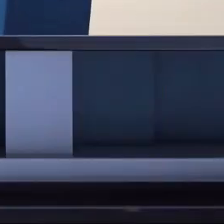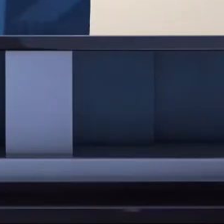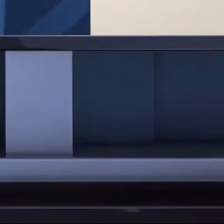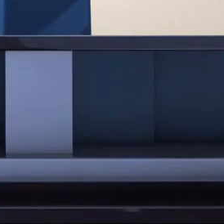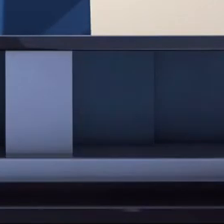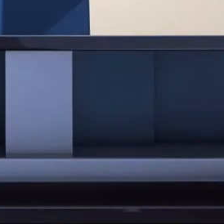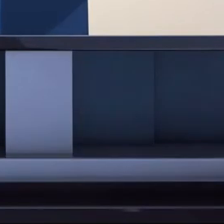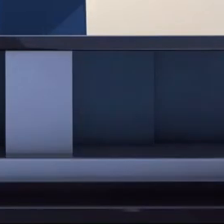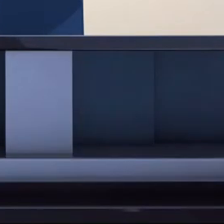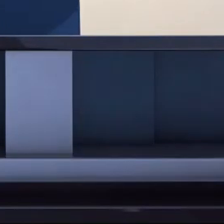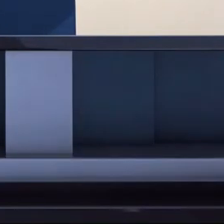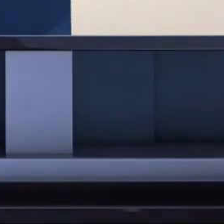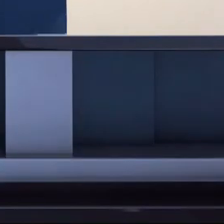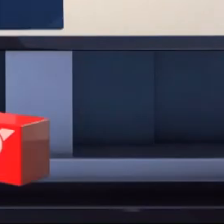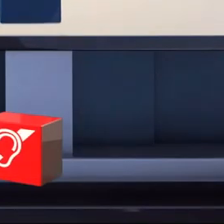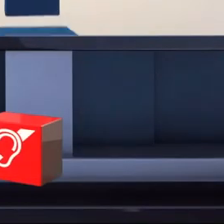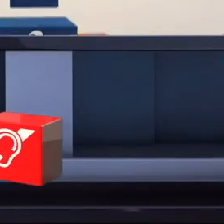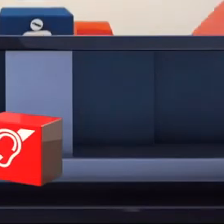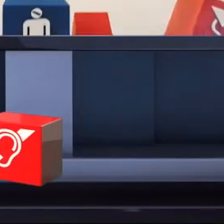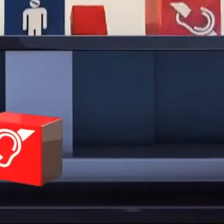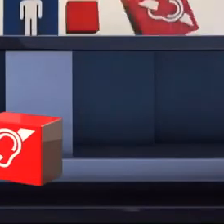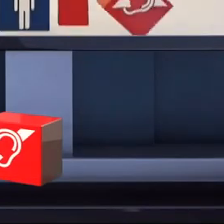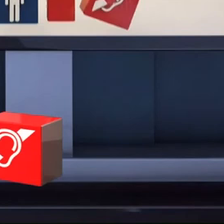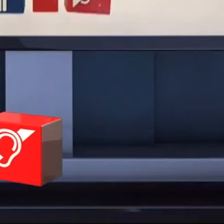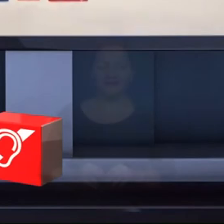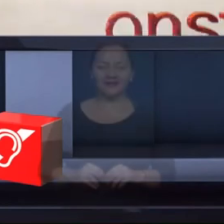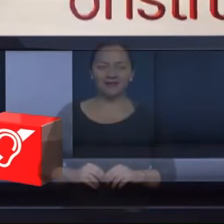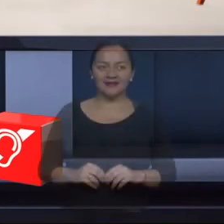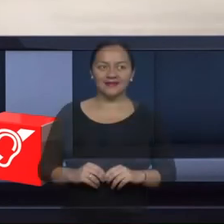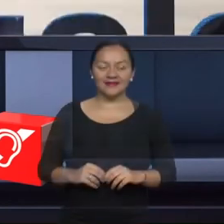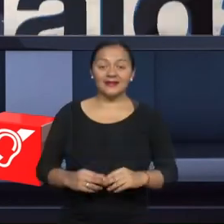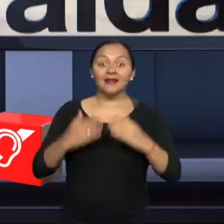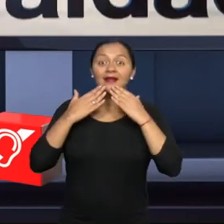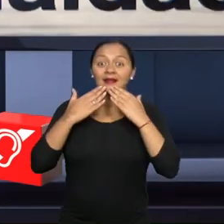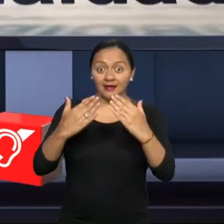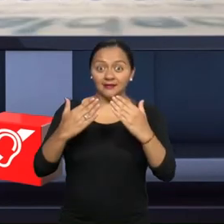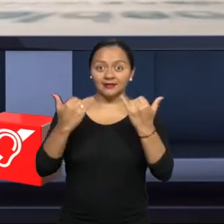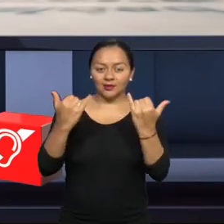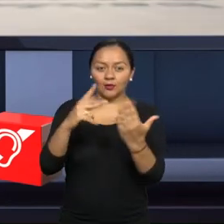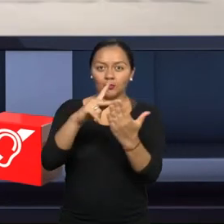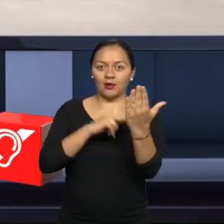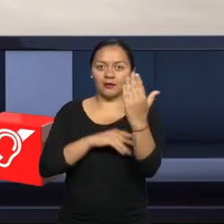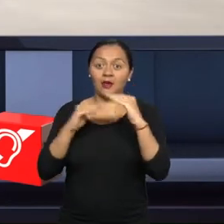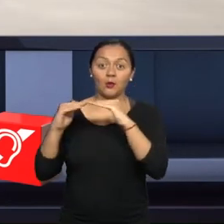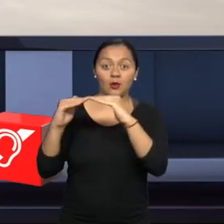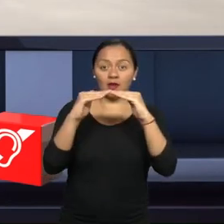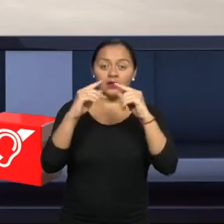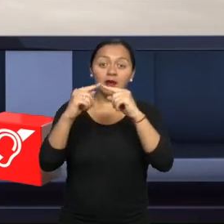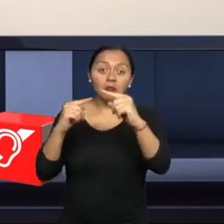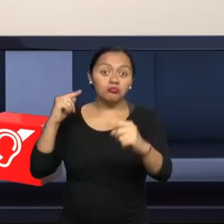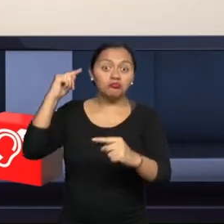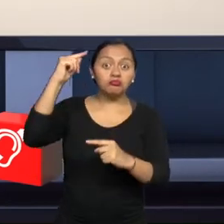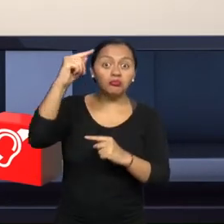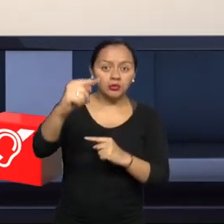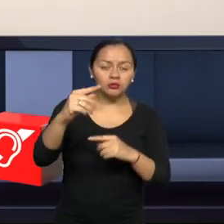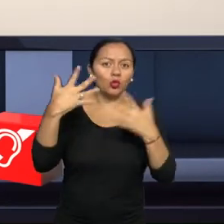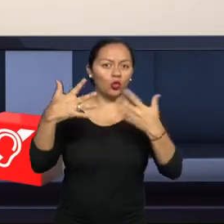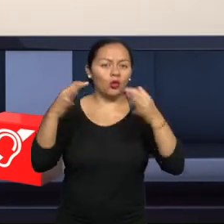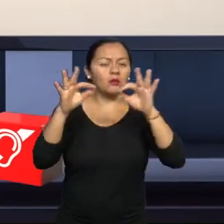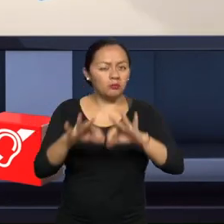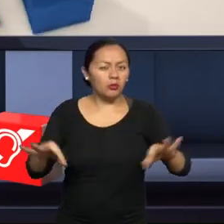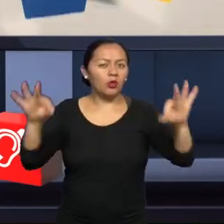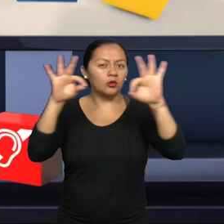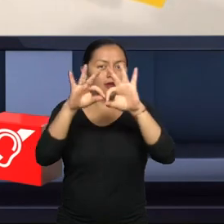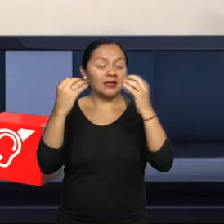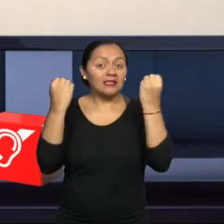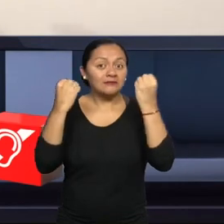Muchas gracias por ser parte de Construyendo Igualdad. En nuestro próximo programa continuaremos analizando los importantes esfuerzos que realizan las federaciones